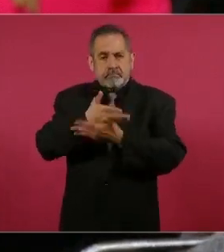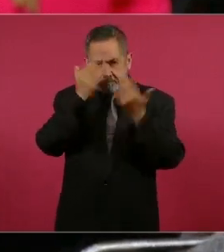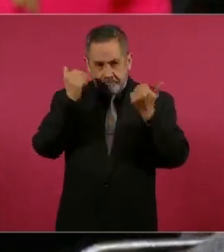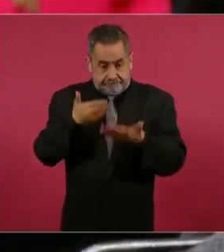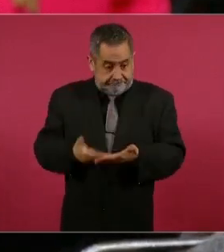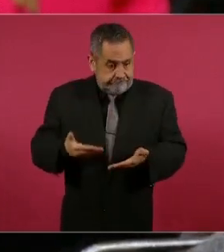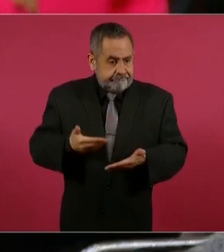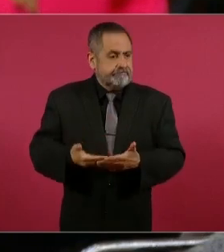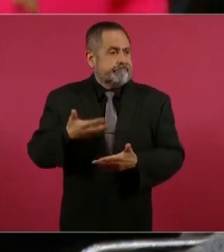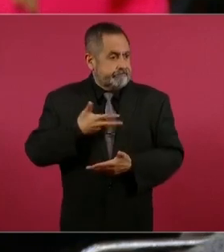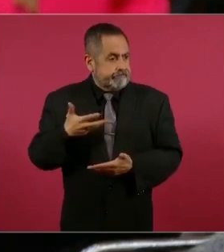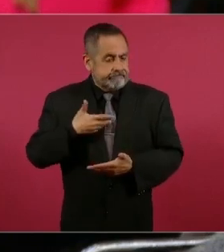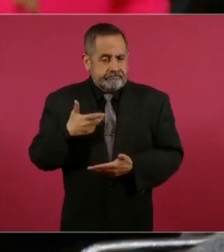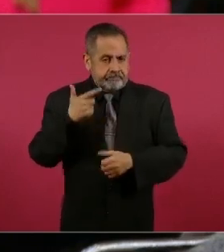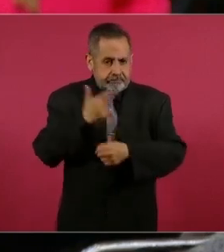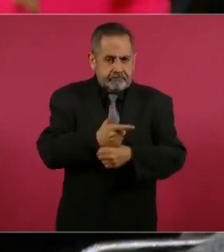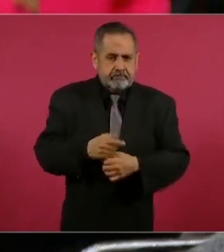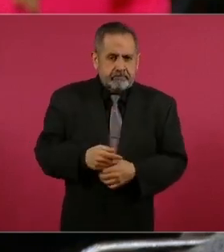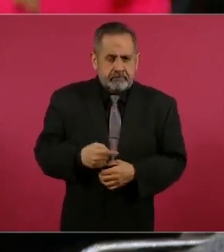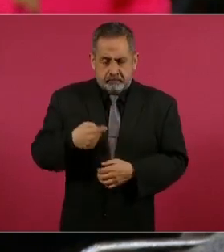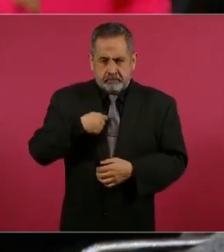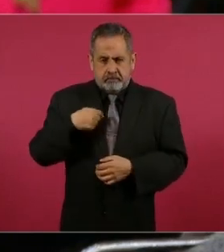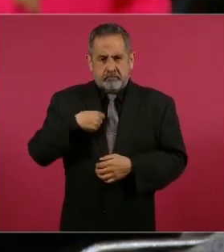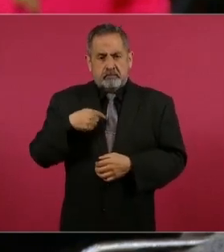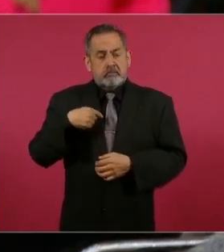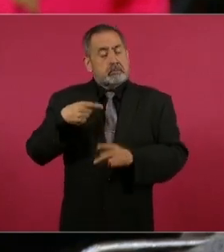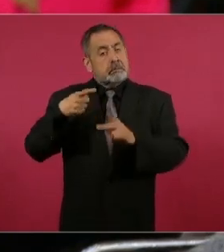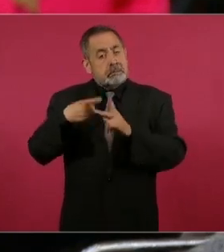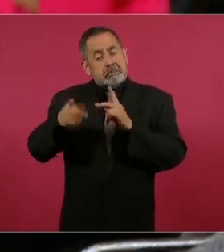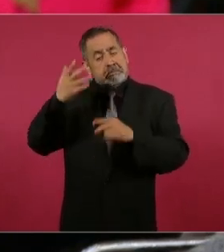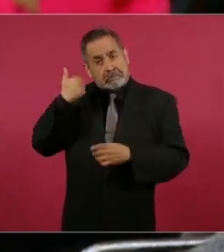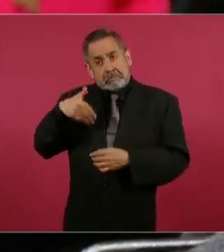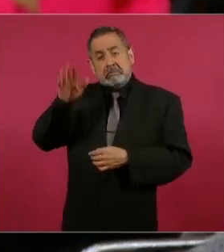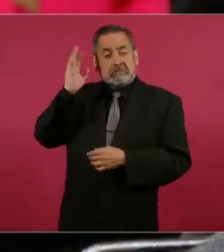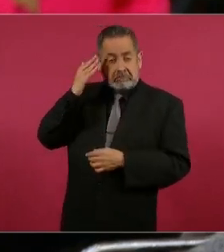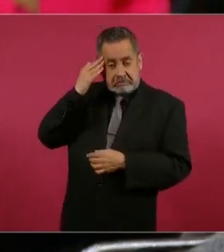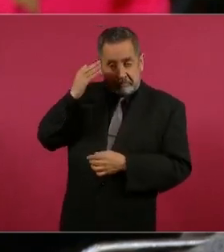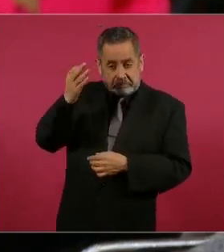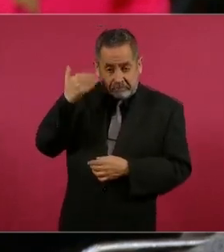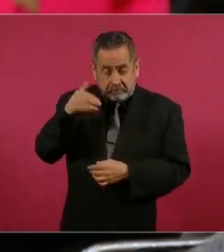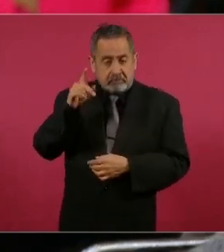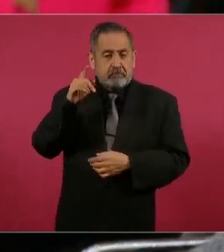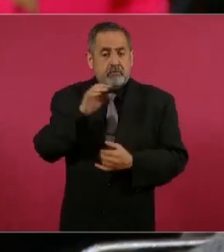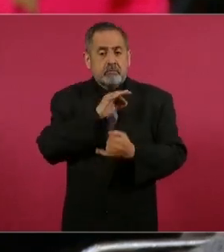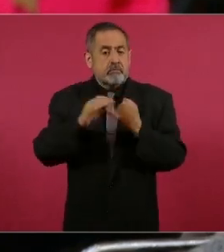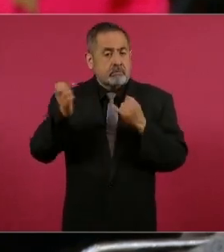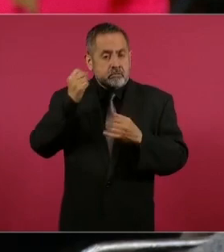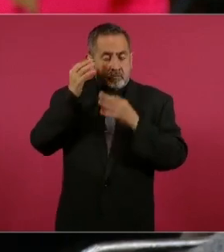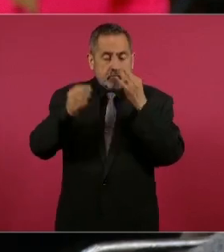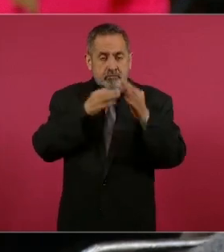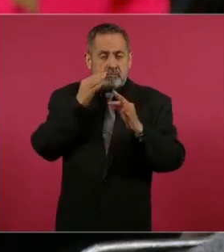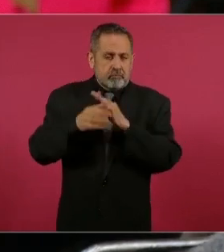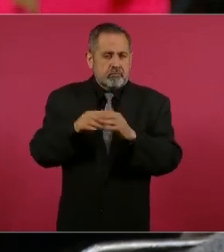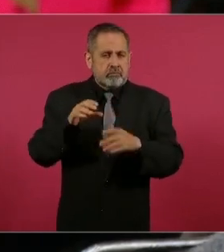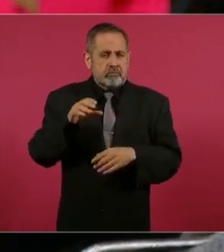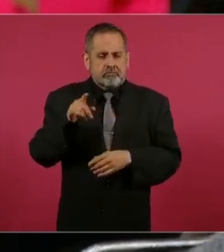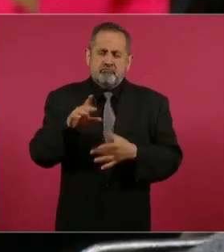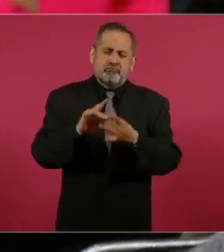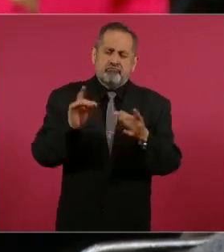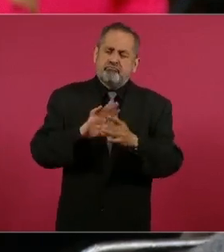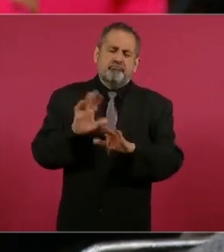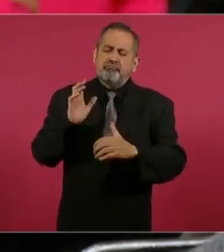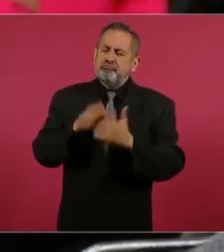tenían y que ahora se tienen. Yo estuve justamente, empezaba yo como reportera y estuve en esa última conferencia del caso Colosio donde dijeron esta